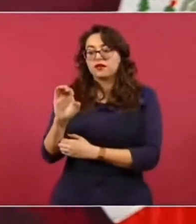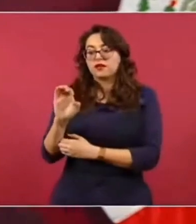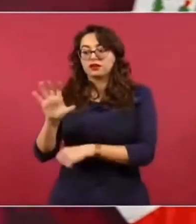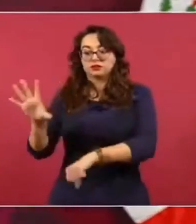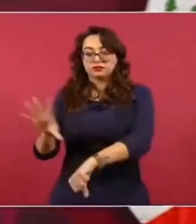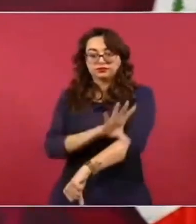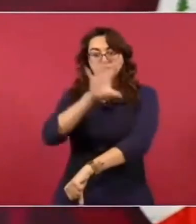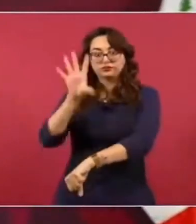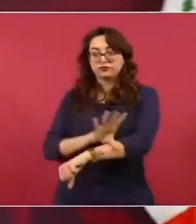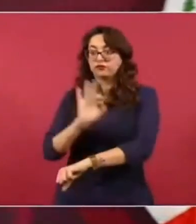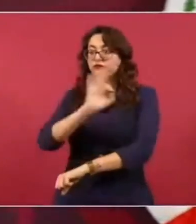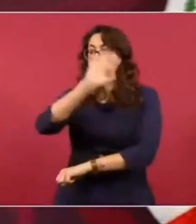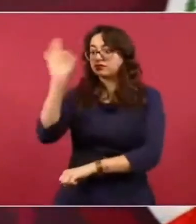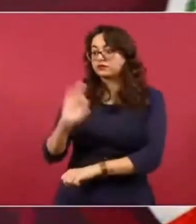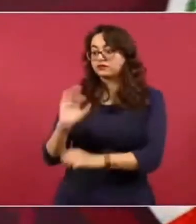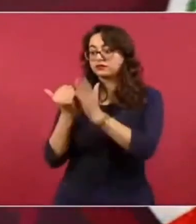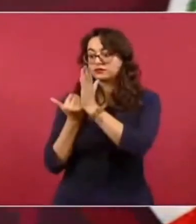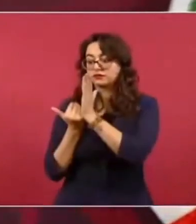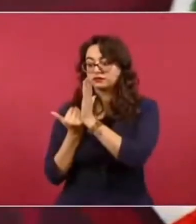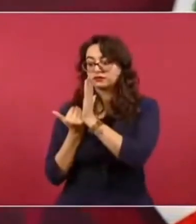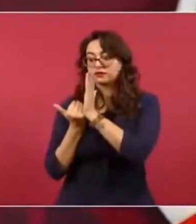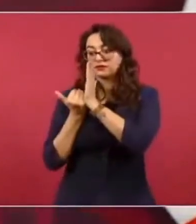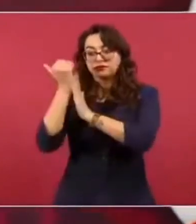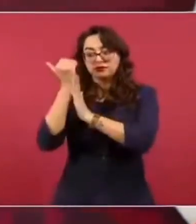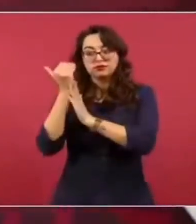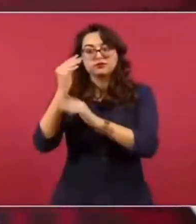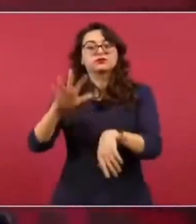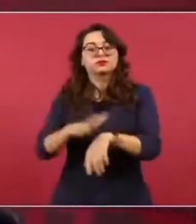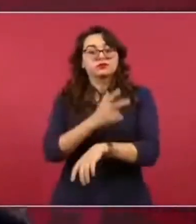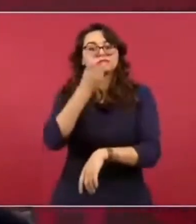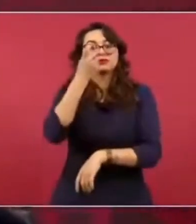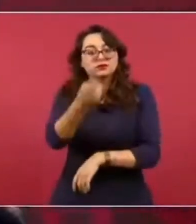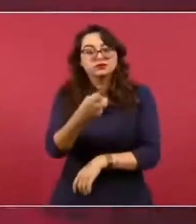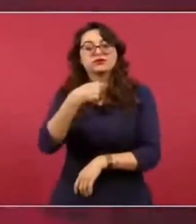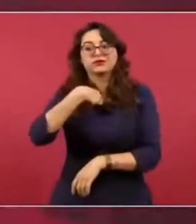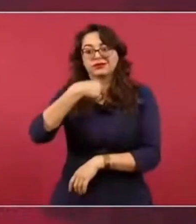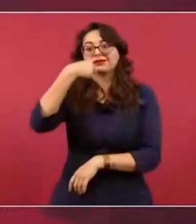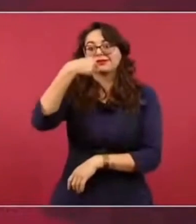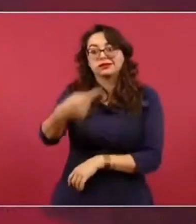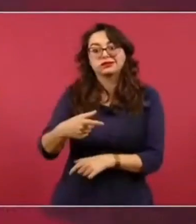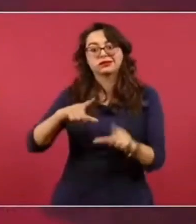etcétera, etcétera, etcétera. Puras finísimas personas.